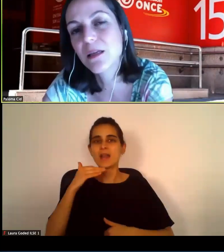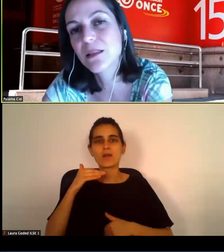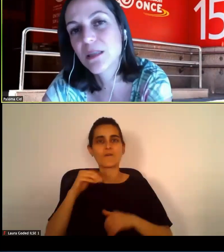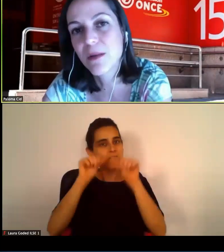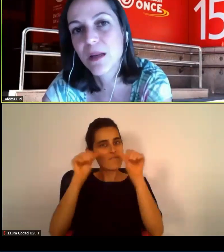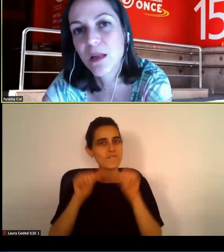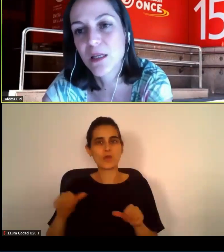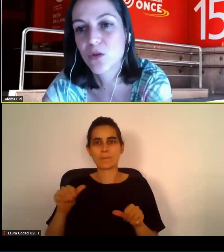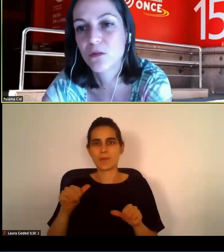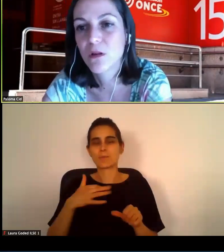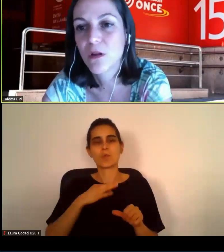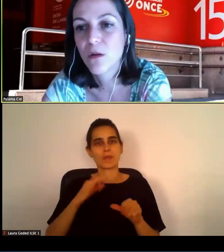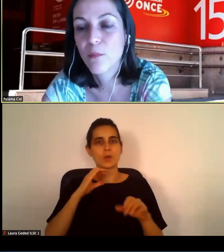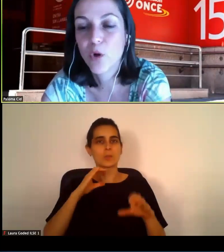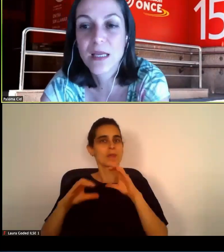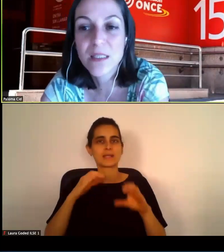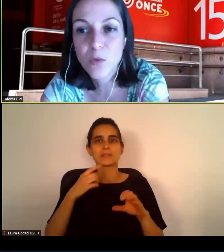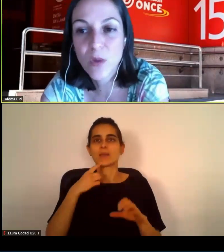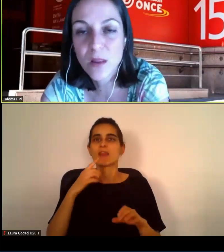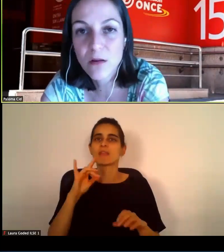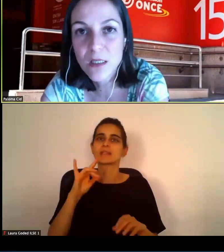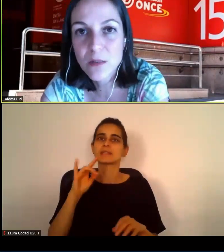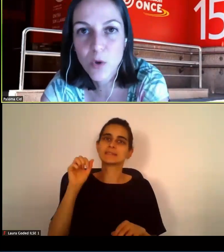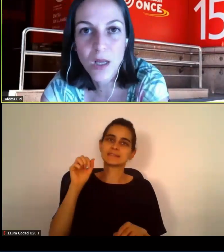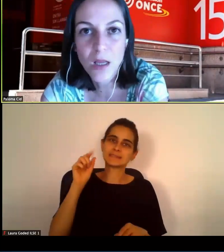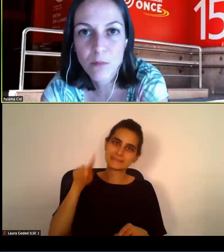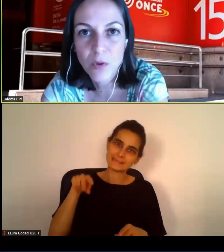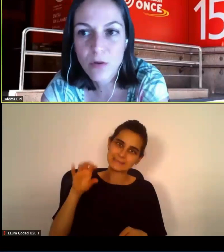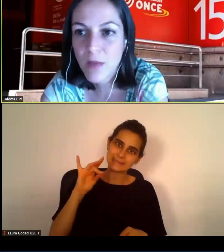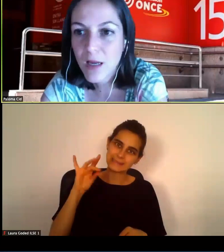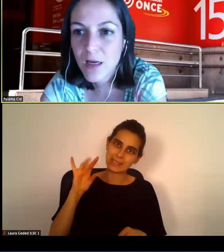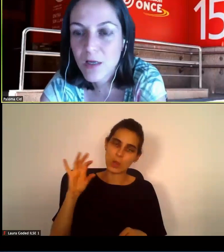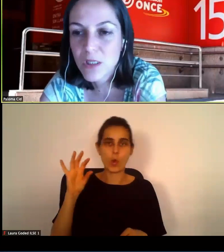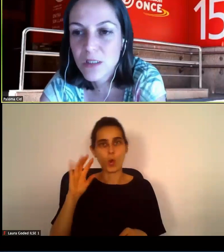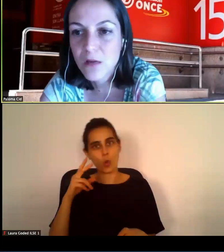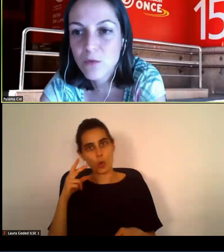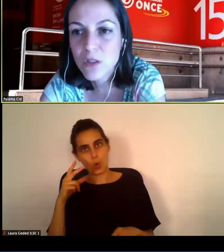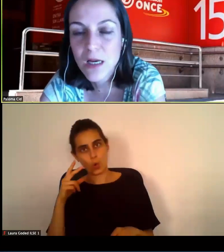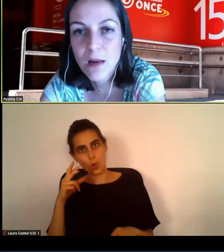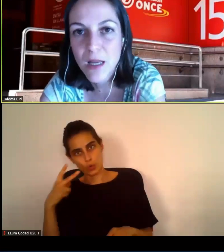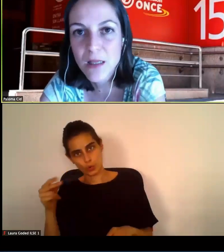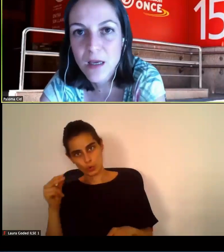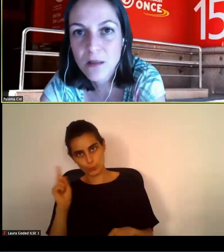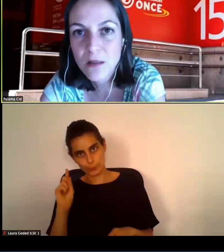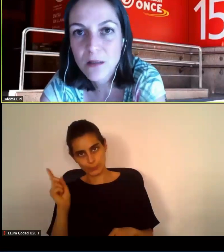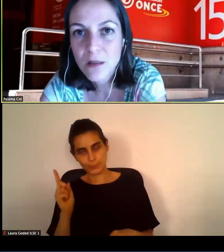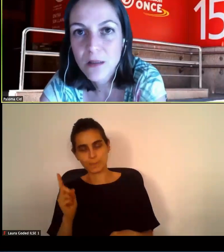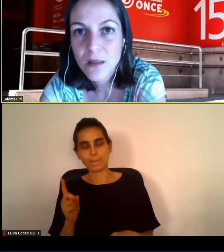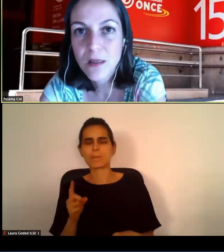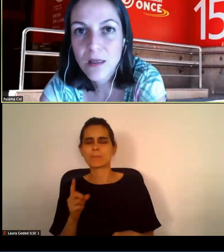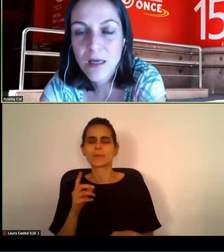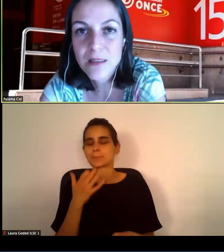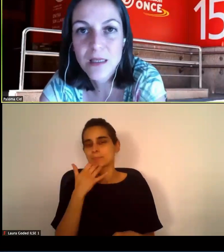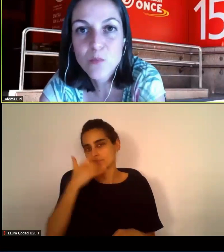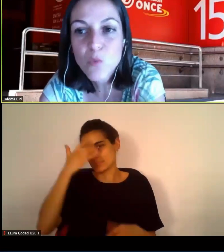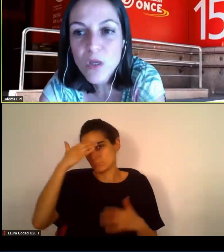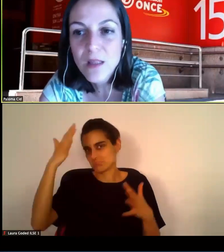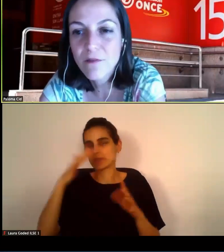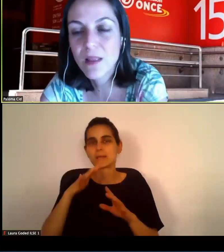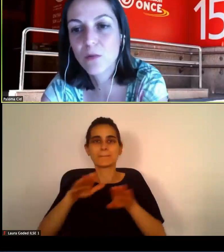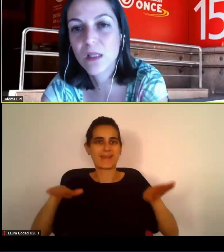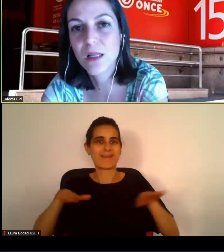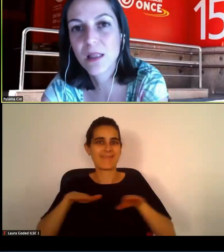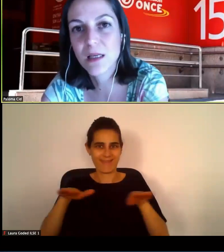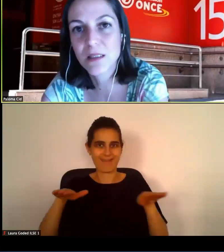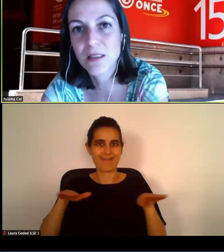interesante saber eso, porque hay situaciones, por ejemplo, imaginaros que estamos en la playa, en las que es muy